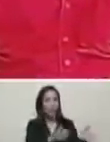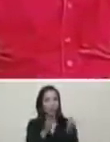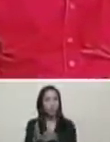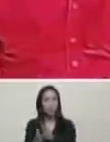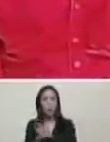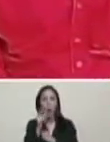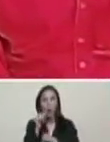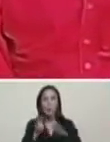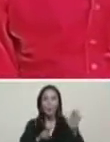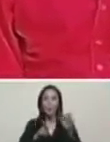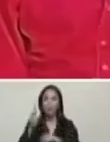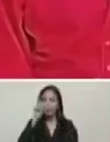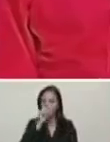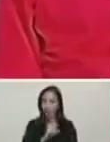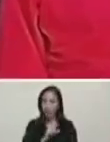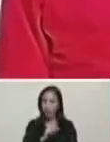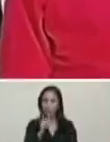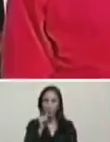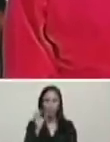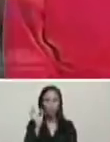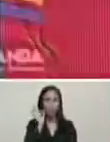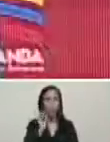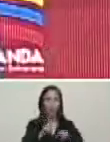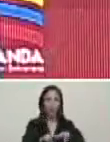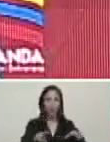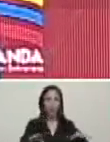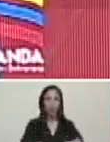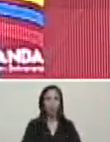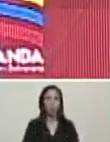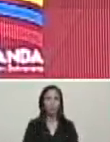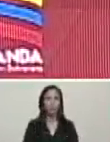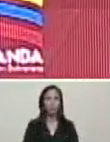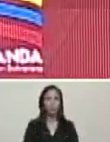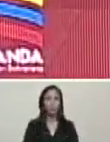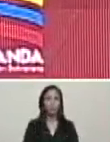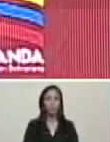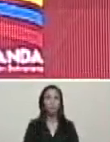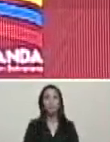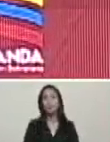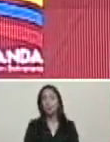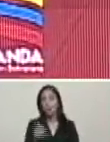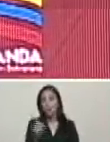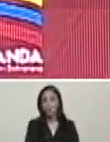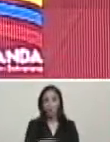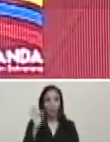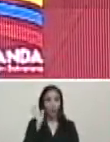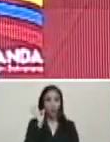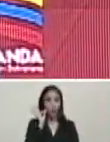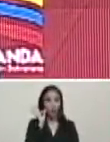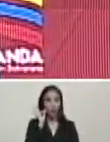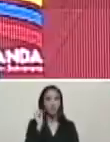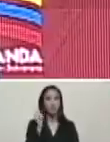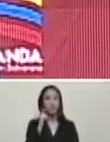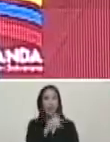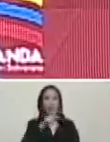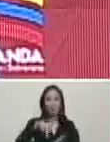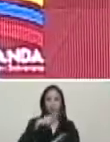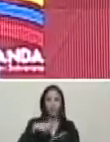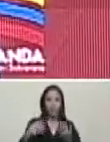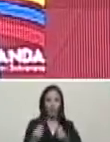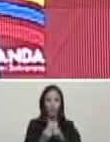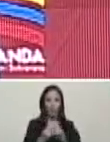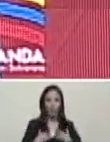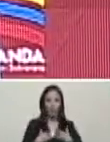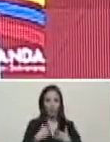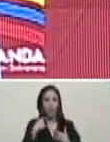años. Pero también tenemos a la compañera, la compatriota que bailó conmigo. No me